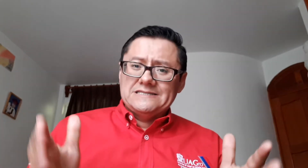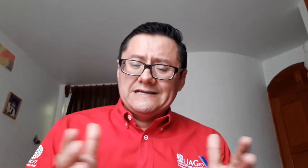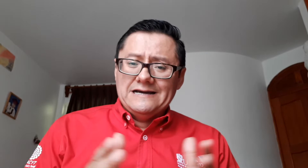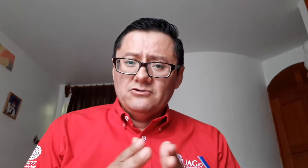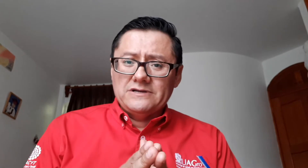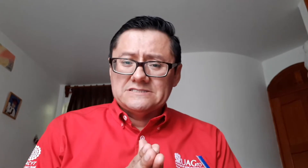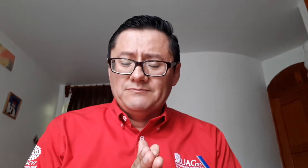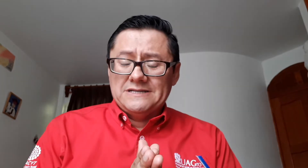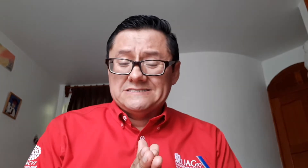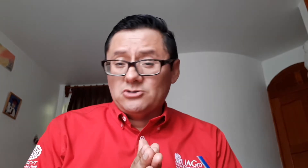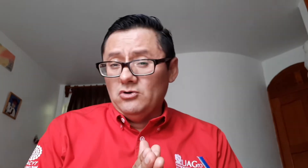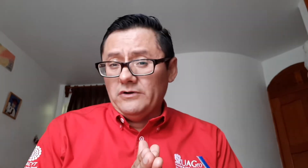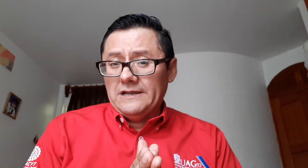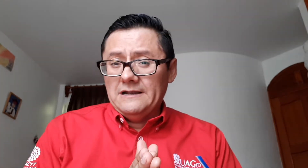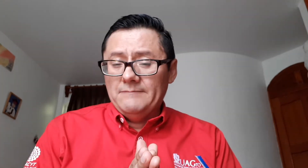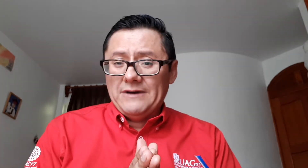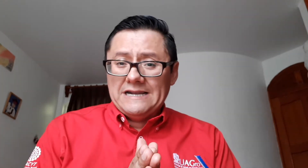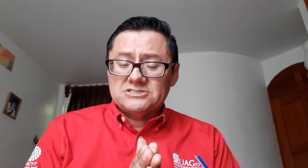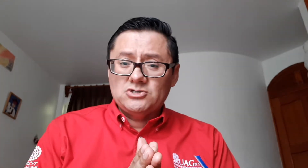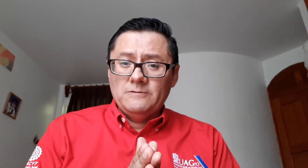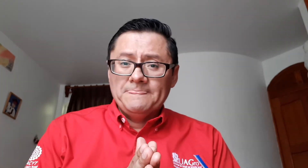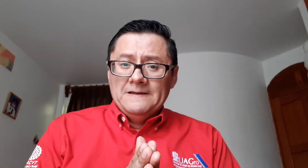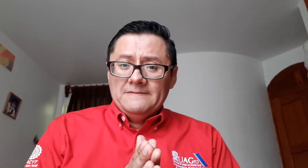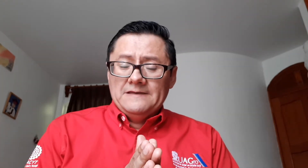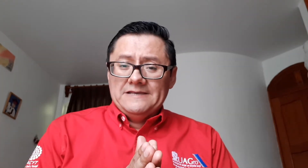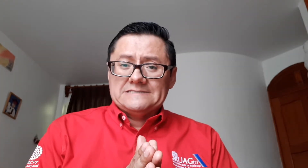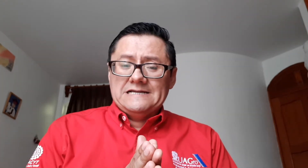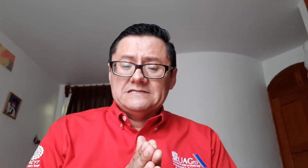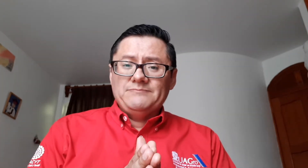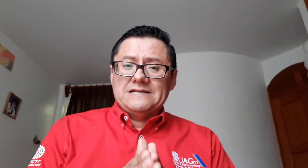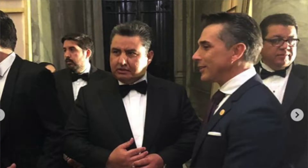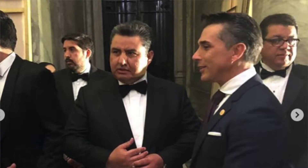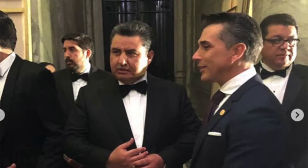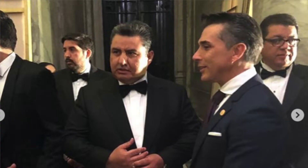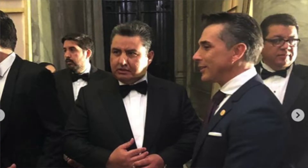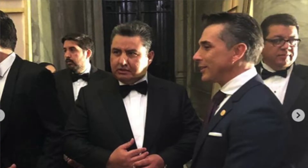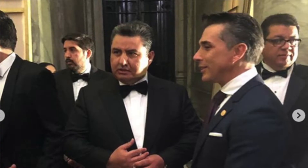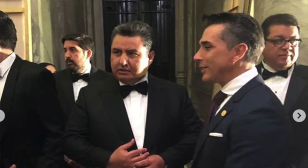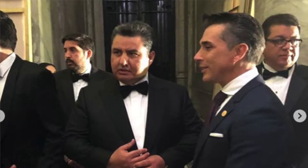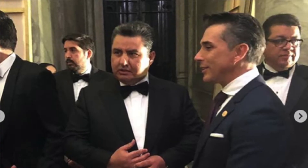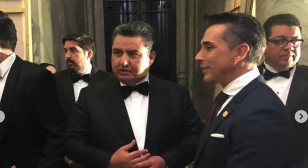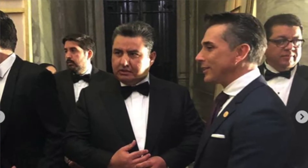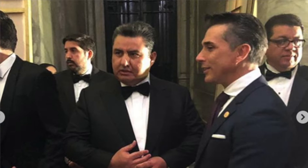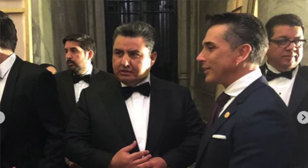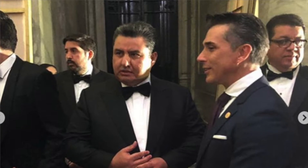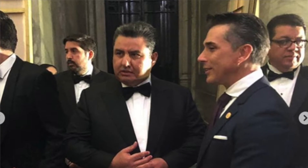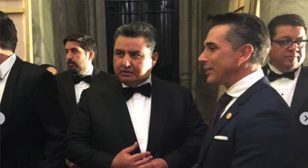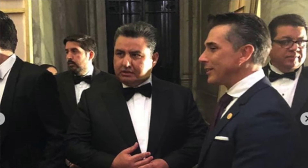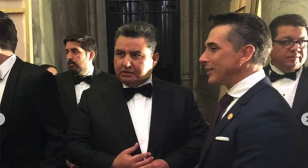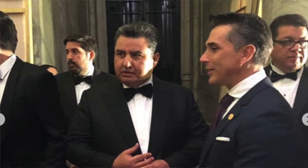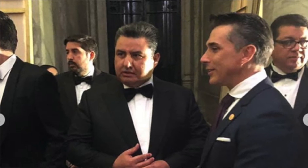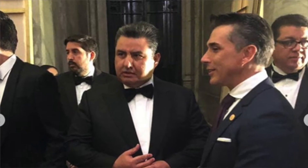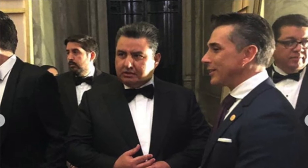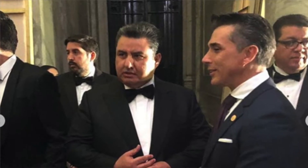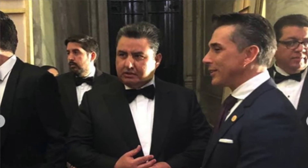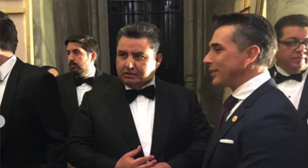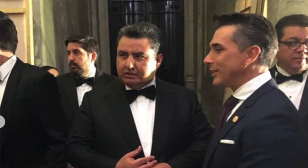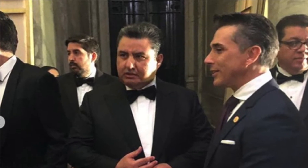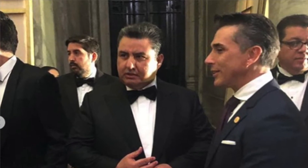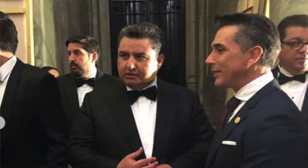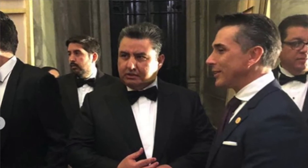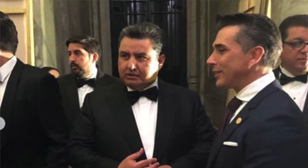quienes criticaron que se prestó el Palacio de Bellas Artes para hacer un evento religioso, aunque bueno, se aclaró que